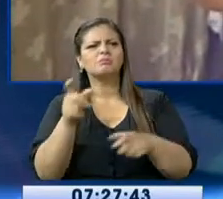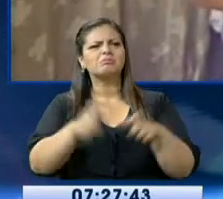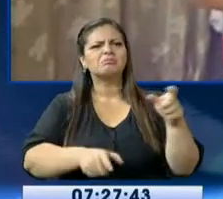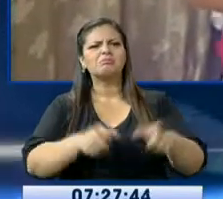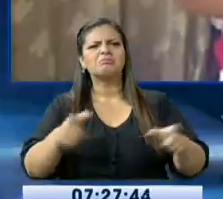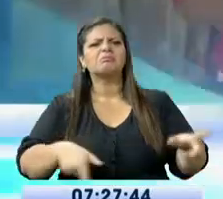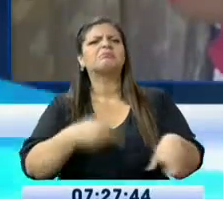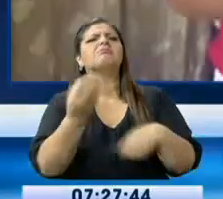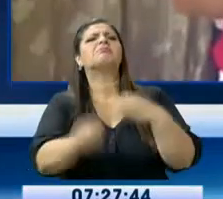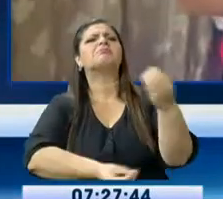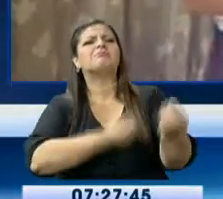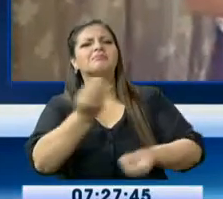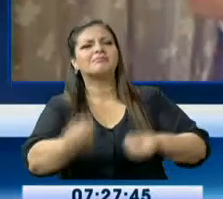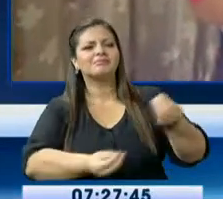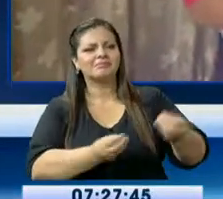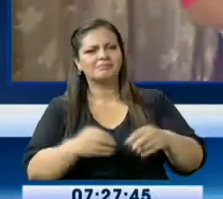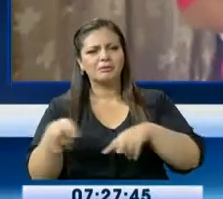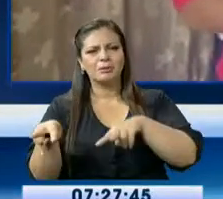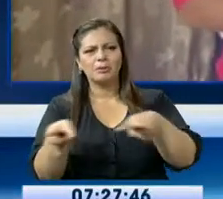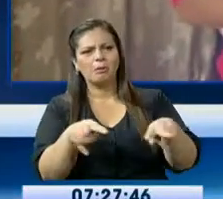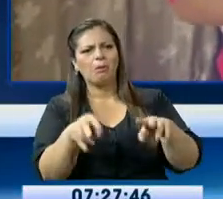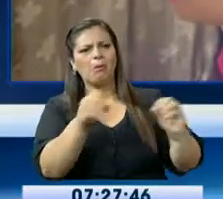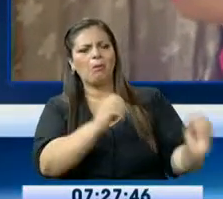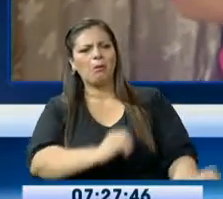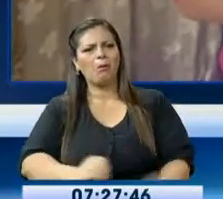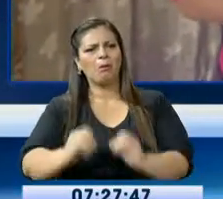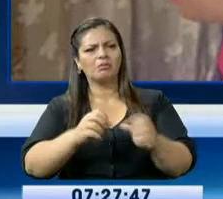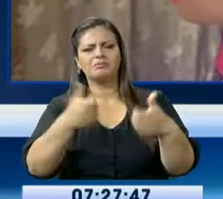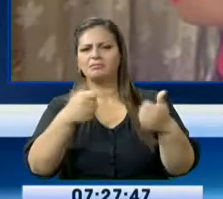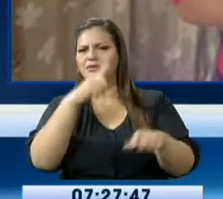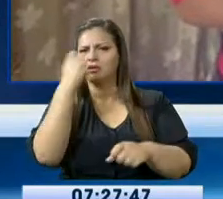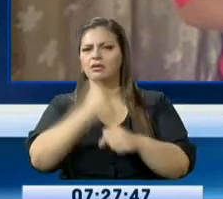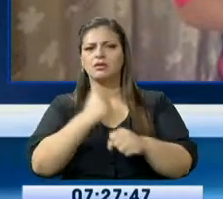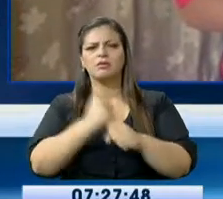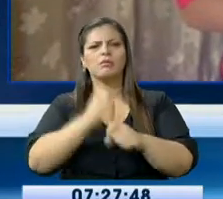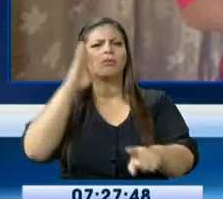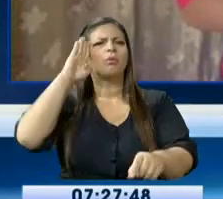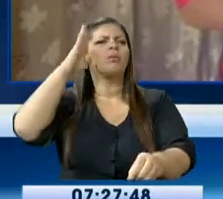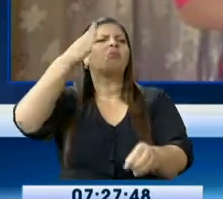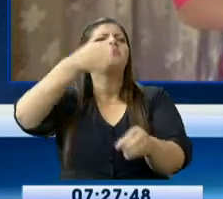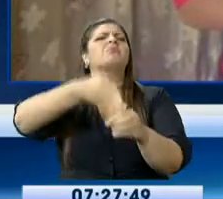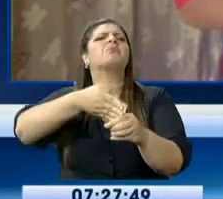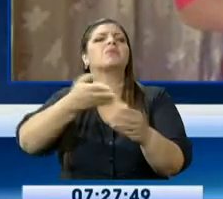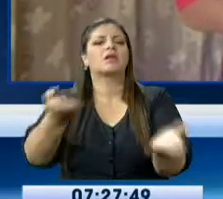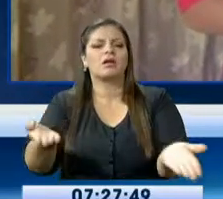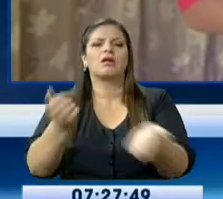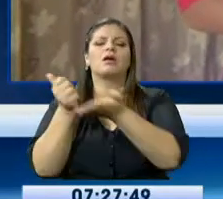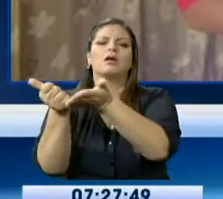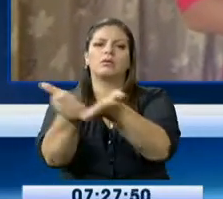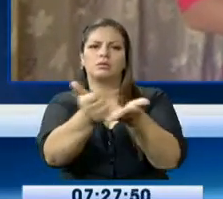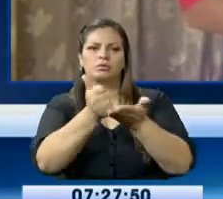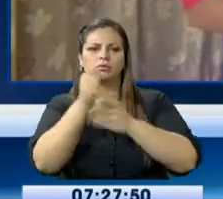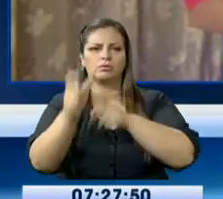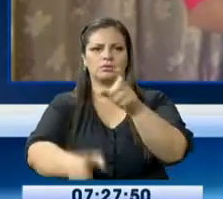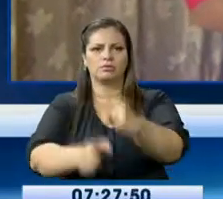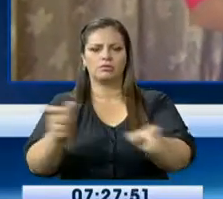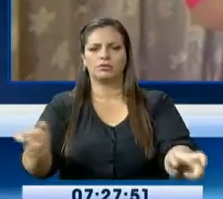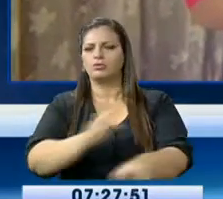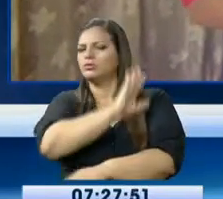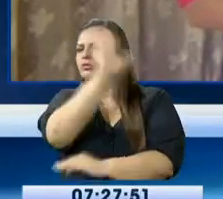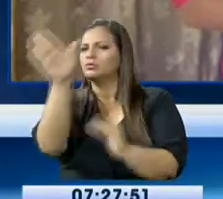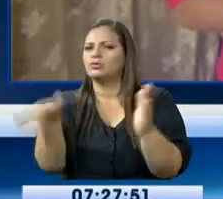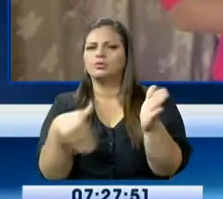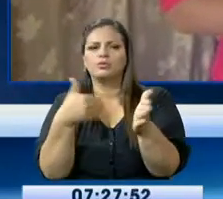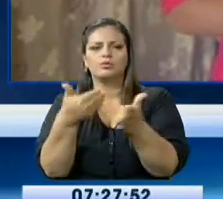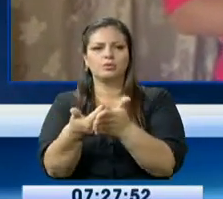barrio. Me encanta una comunidad organizada y que trabajen por un objetivo en común y de beneficio, no solo para unos, sino para todos.